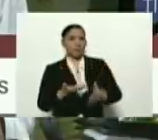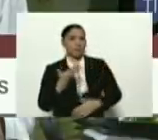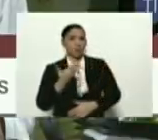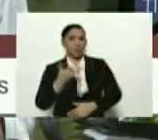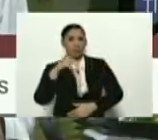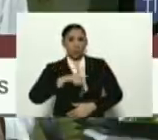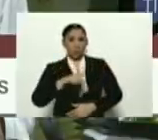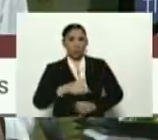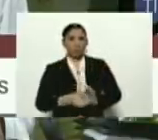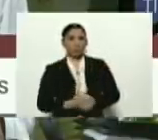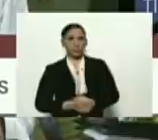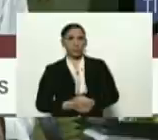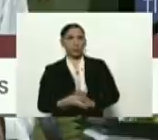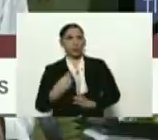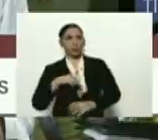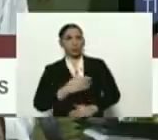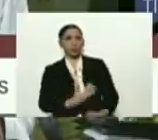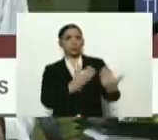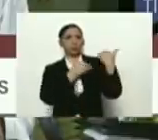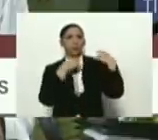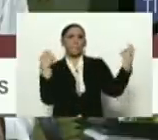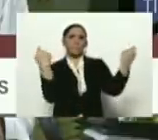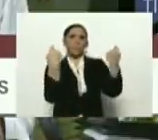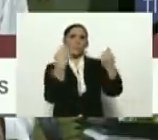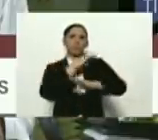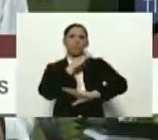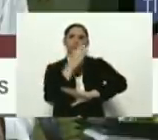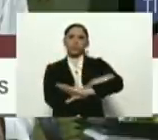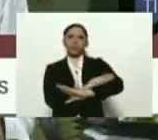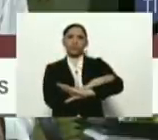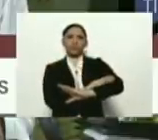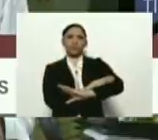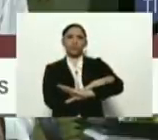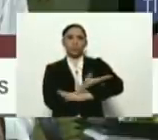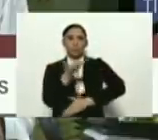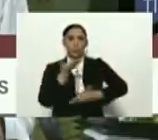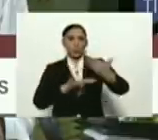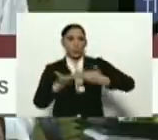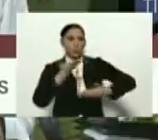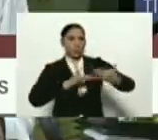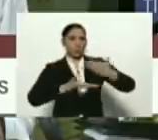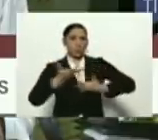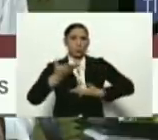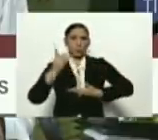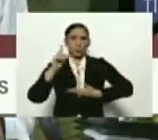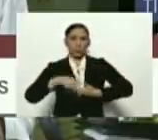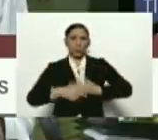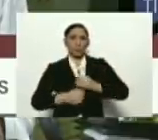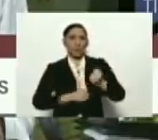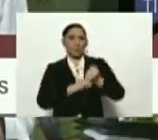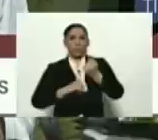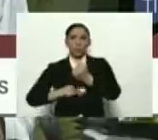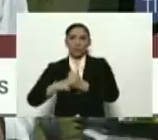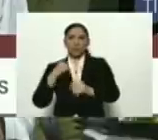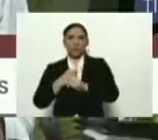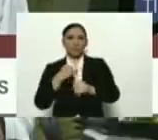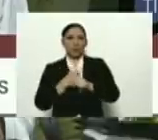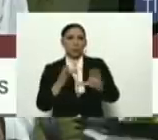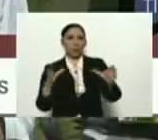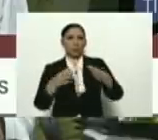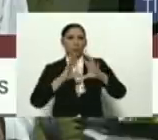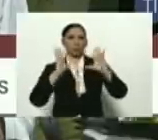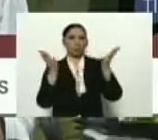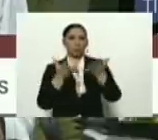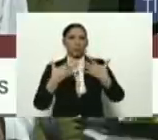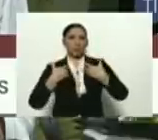hoy, nos corresponde promover y fortalecer el multilateralismo y apoyar la gestión de la Organización Mundial de la